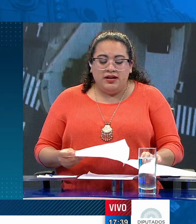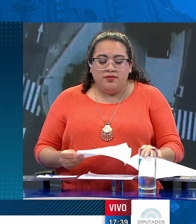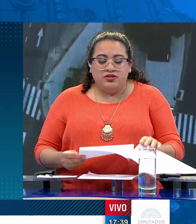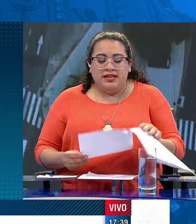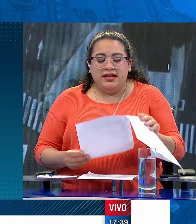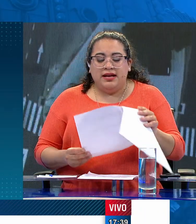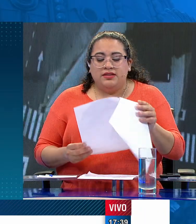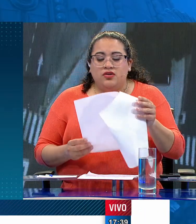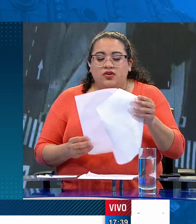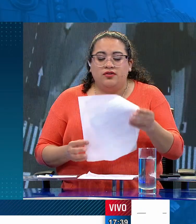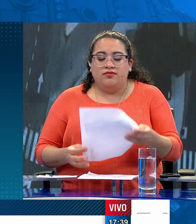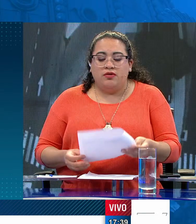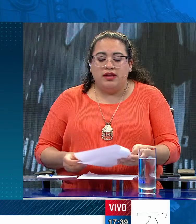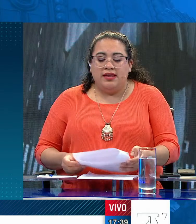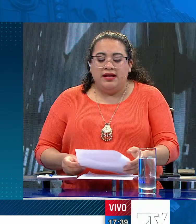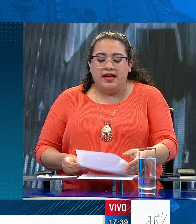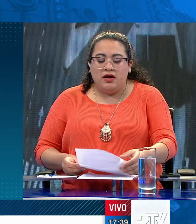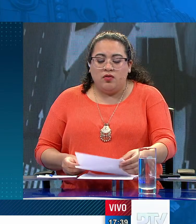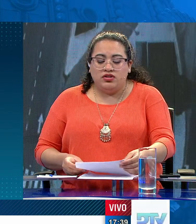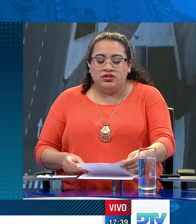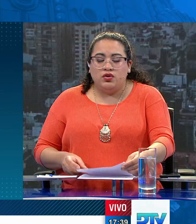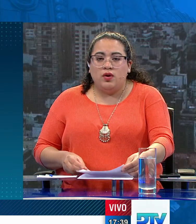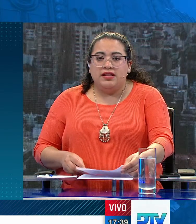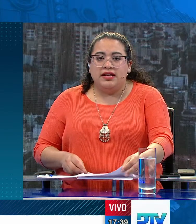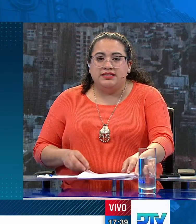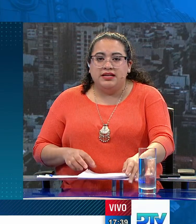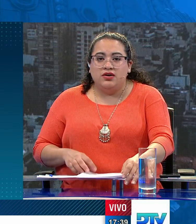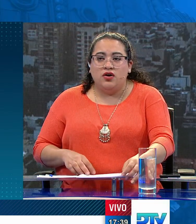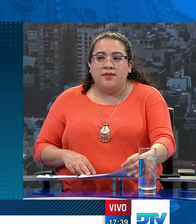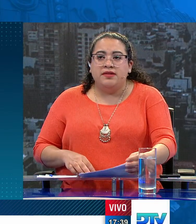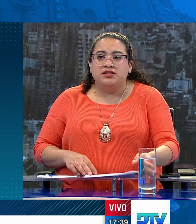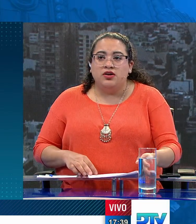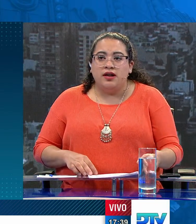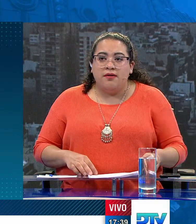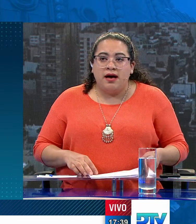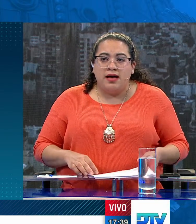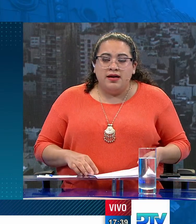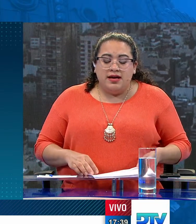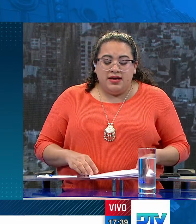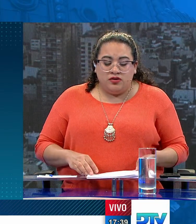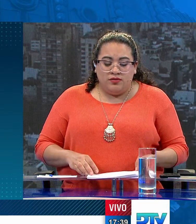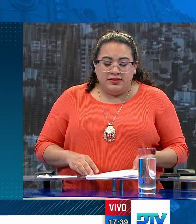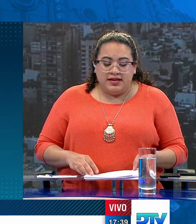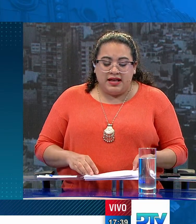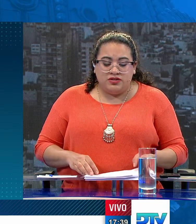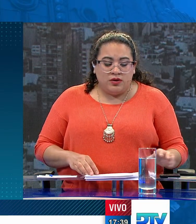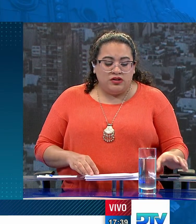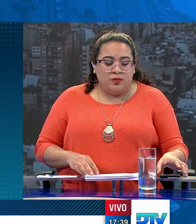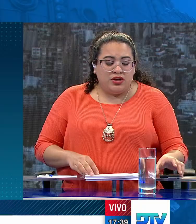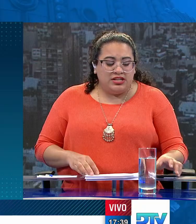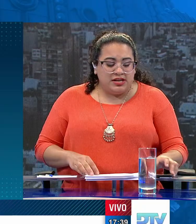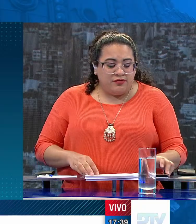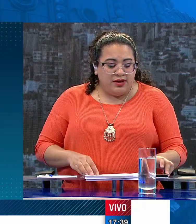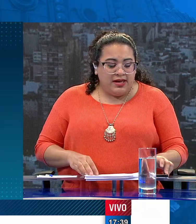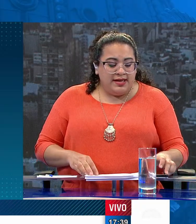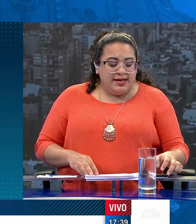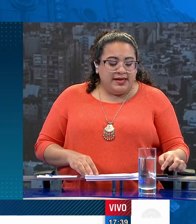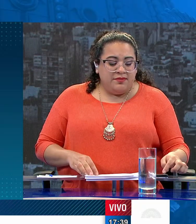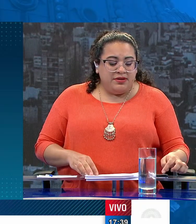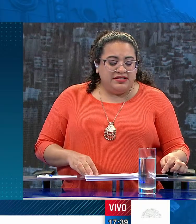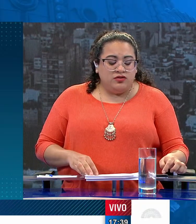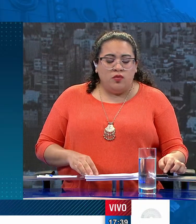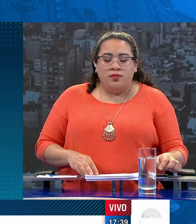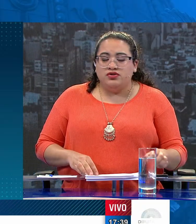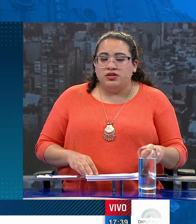Luego tenemos el decreto de facultades delegadas 445 que mencionaba Stolbizer hace un rato, porque ella fue